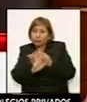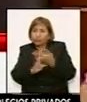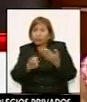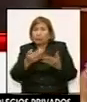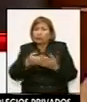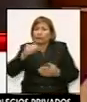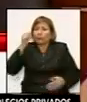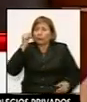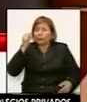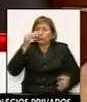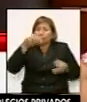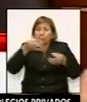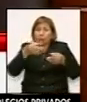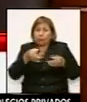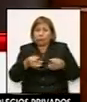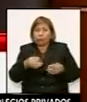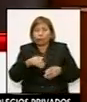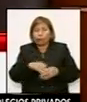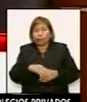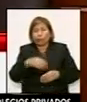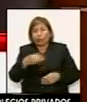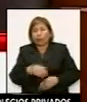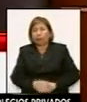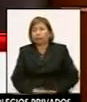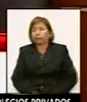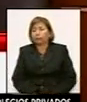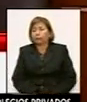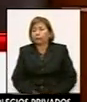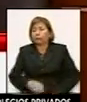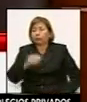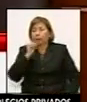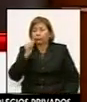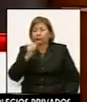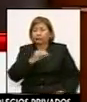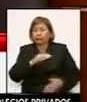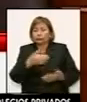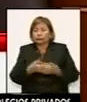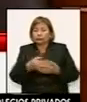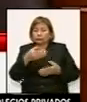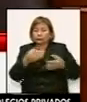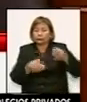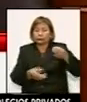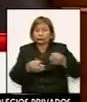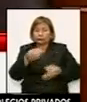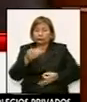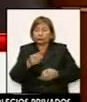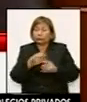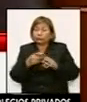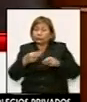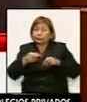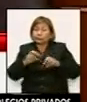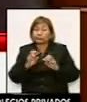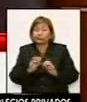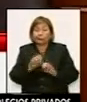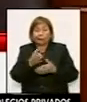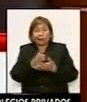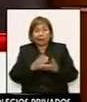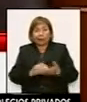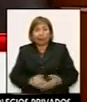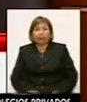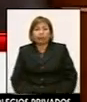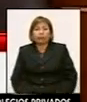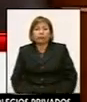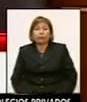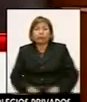derechos fundamentales y en particular el derecho fundamental de acceso a la justicia, permitiendo por una parte